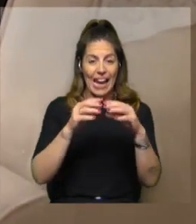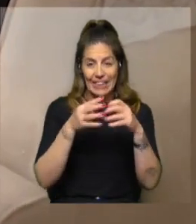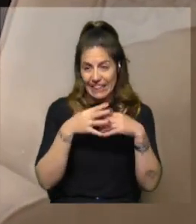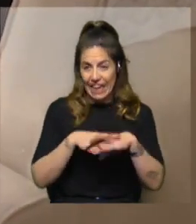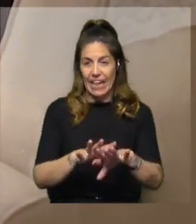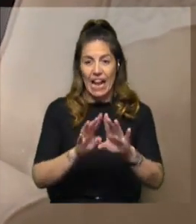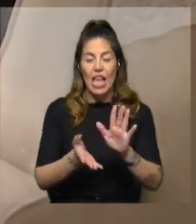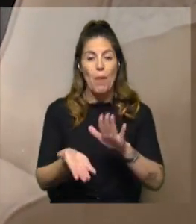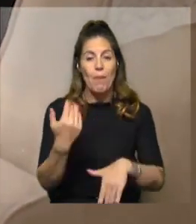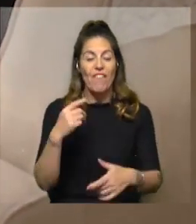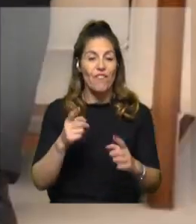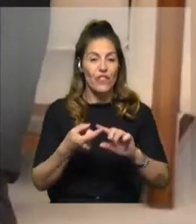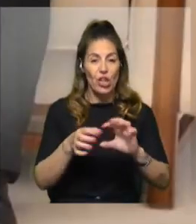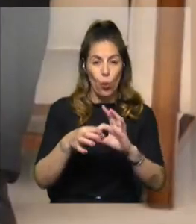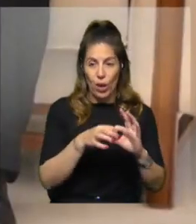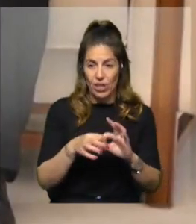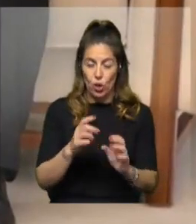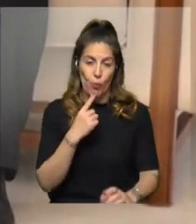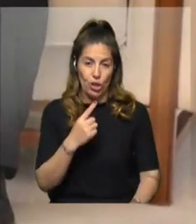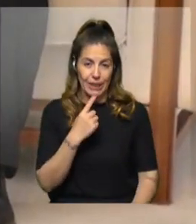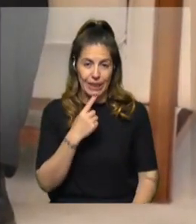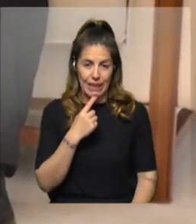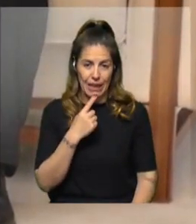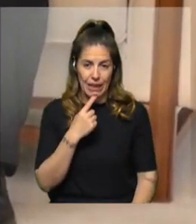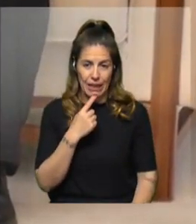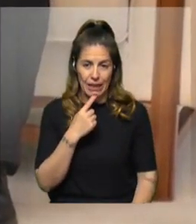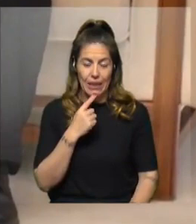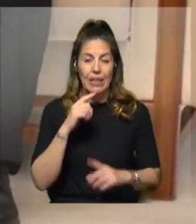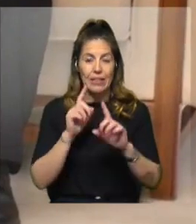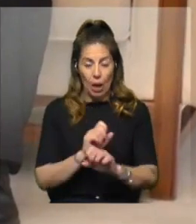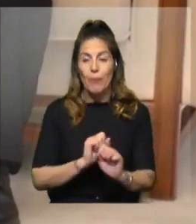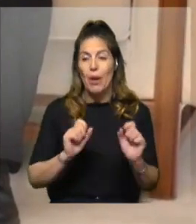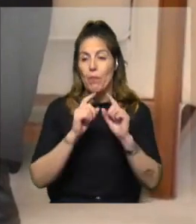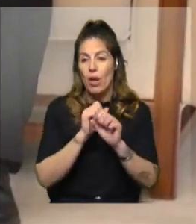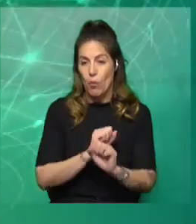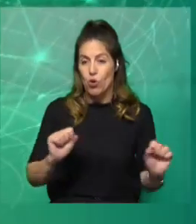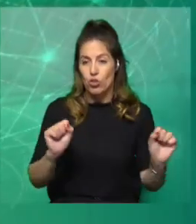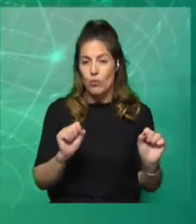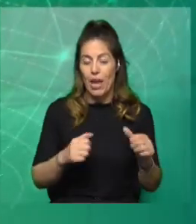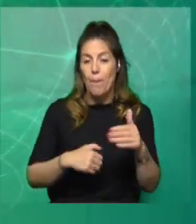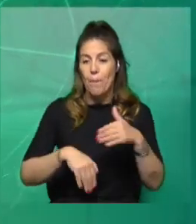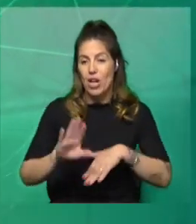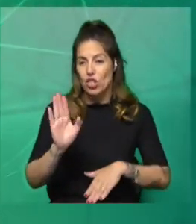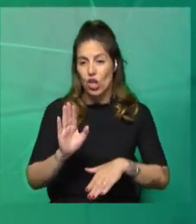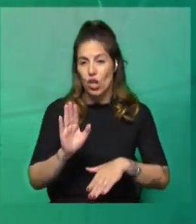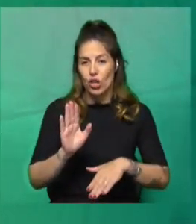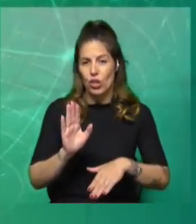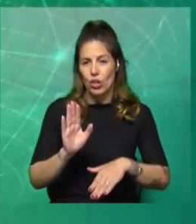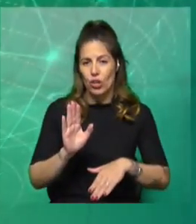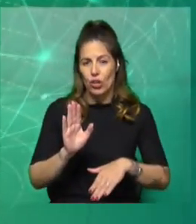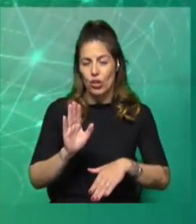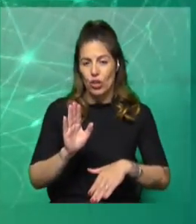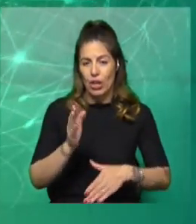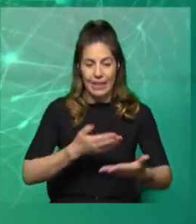vinculación política y por ende seguramente ese paraguas va a cubrir una posible mayor vinculación